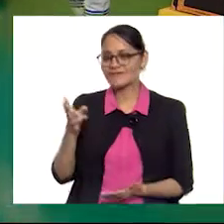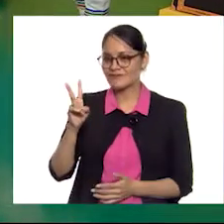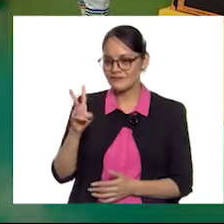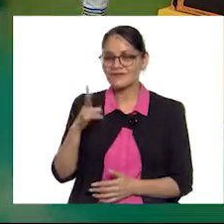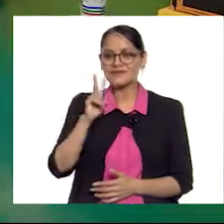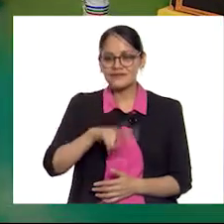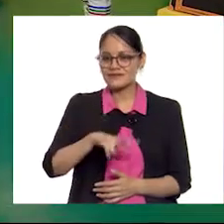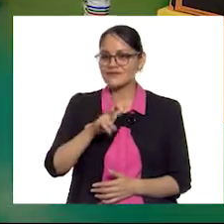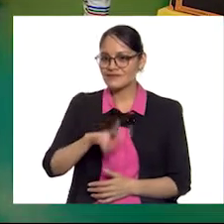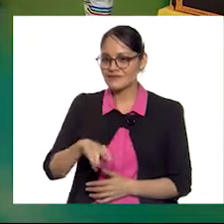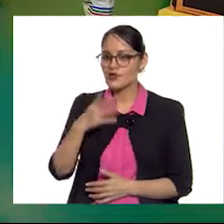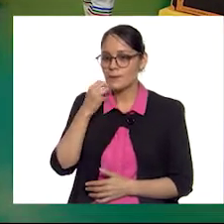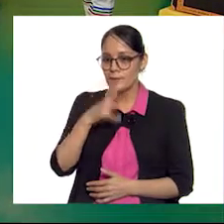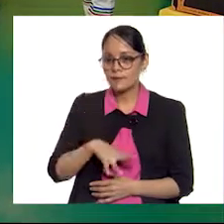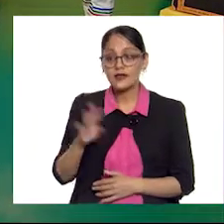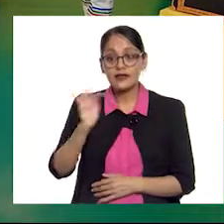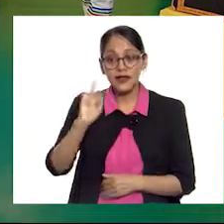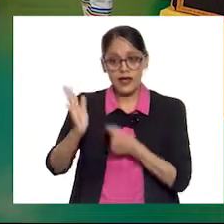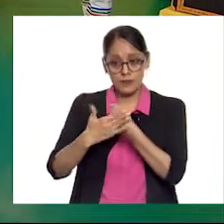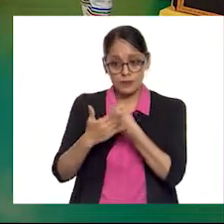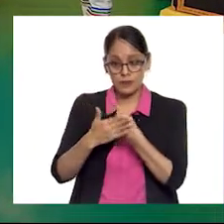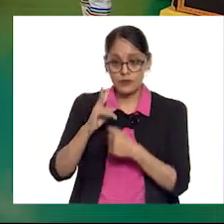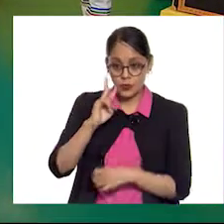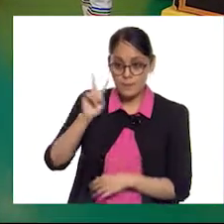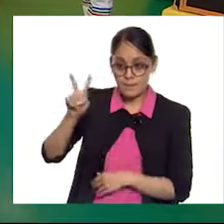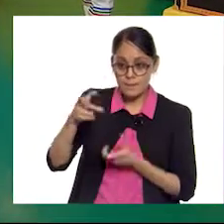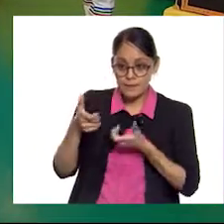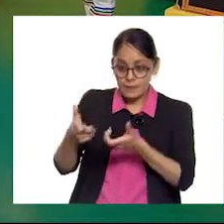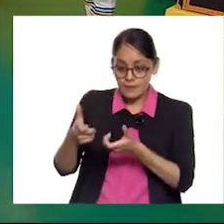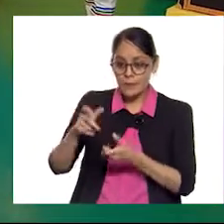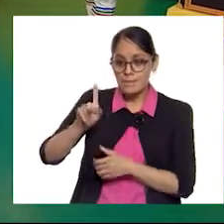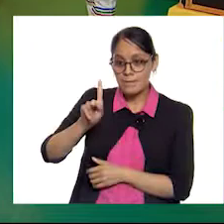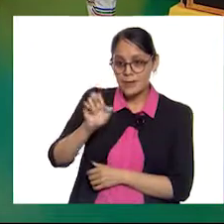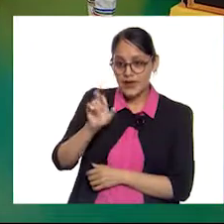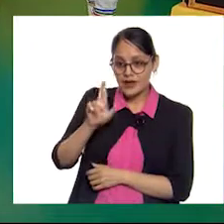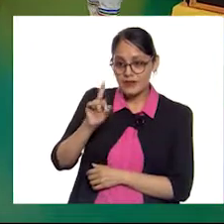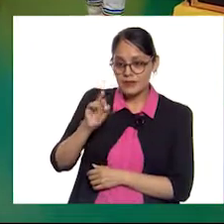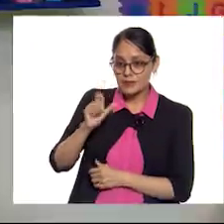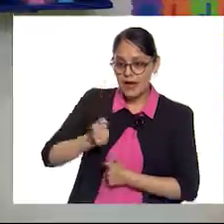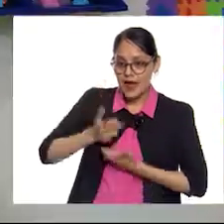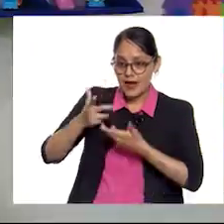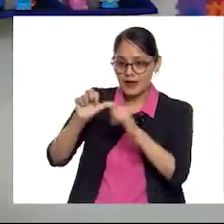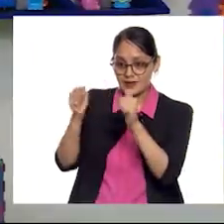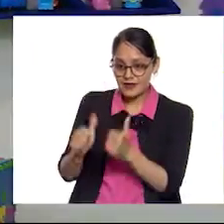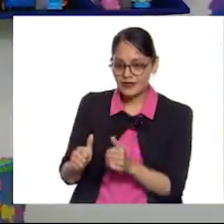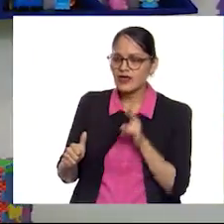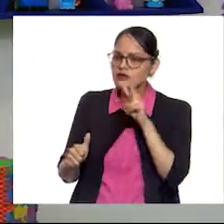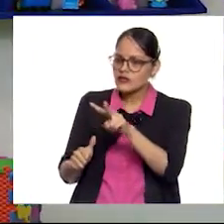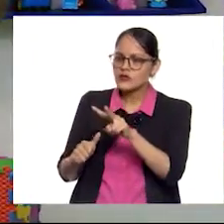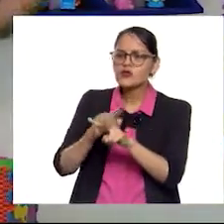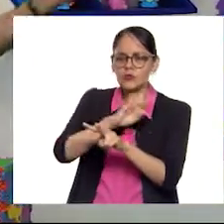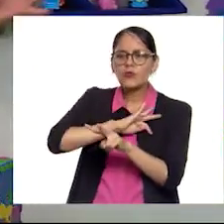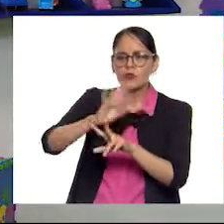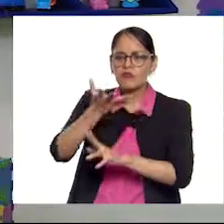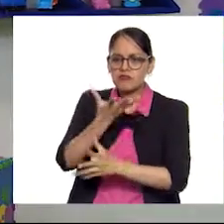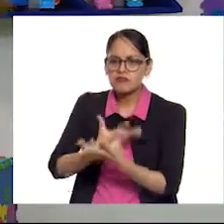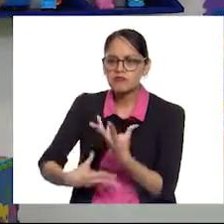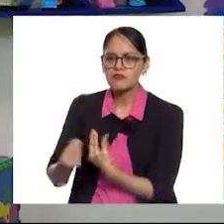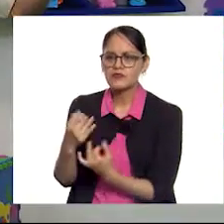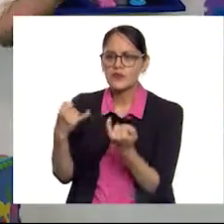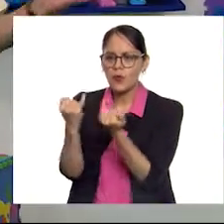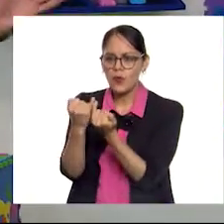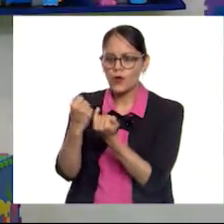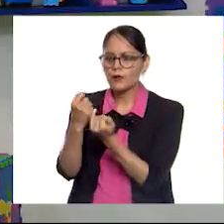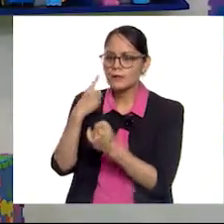mejor la próxima vez que ustedes se encuentren con un performance, a lo mejor se pueden incluir un poco en la escena para que ustedes